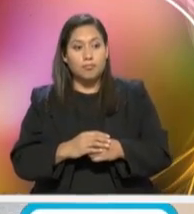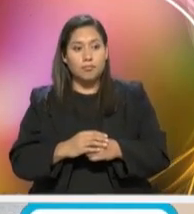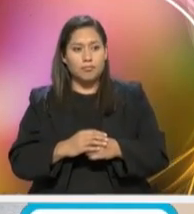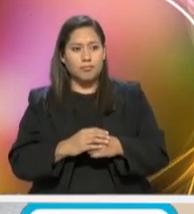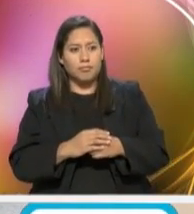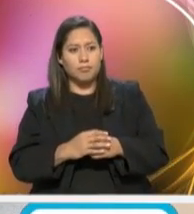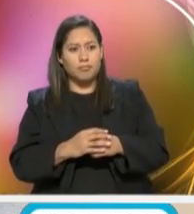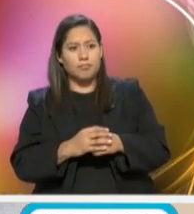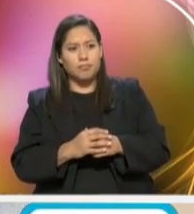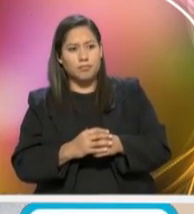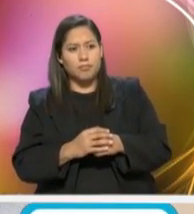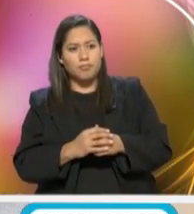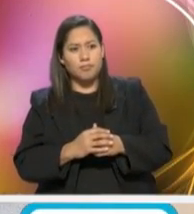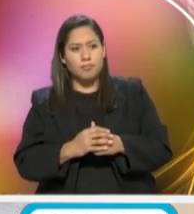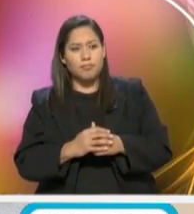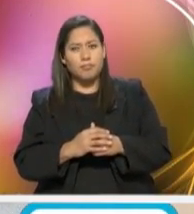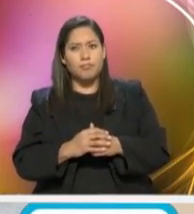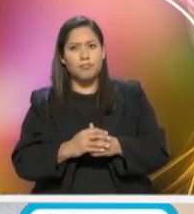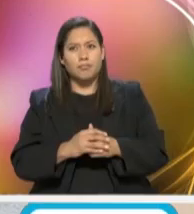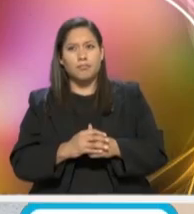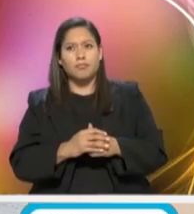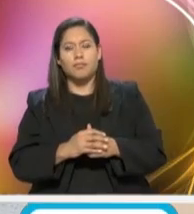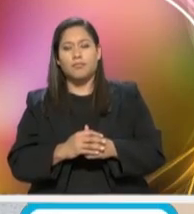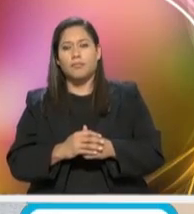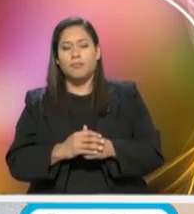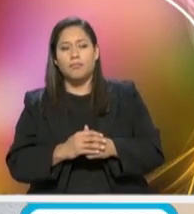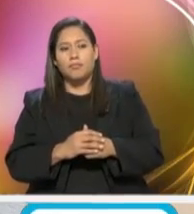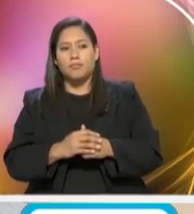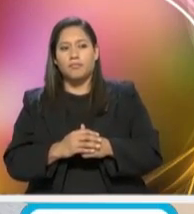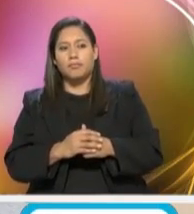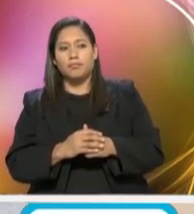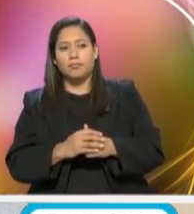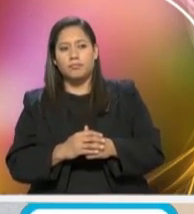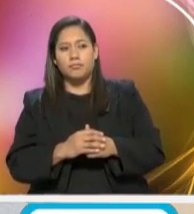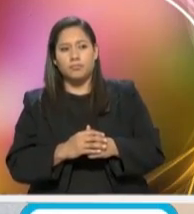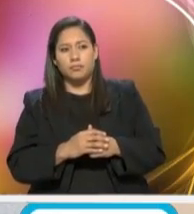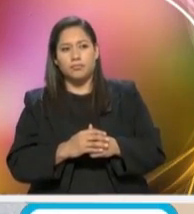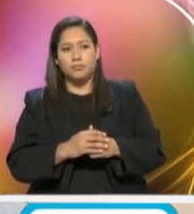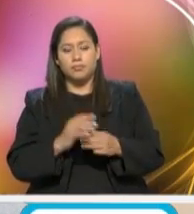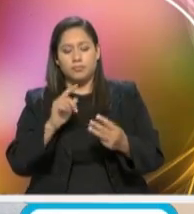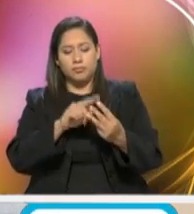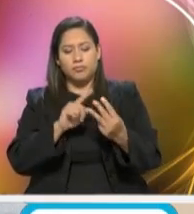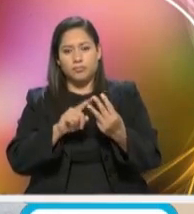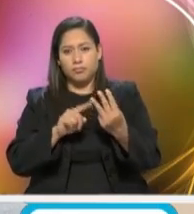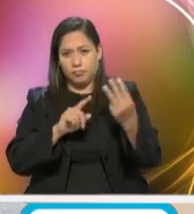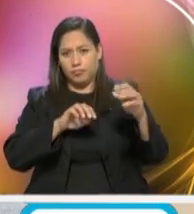3 grandes pues empresas, instituciones, que al final, bueno, es por el